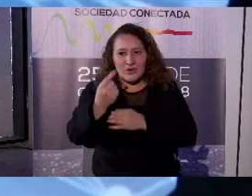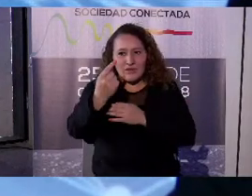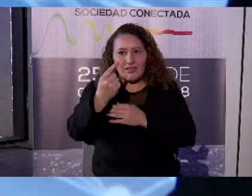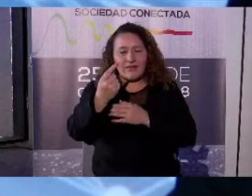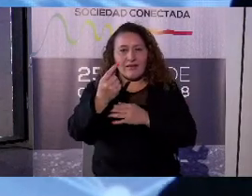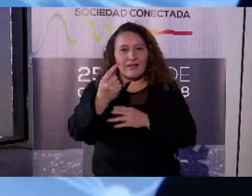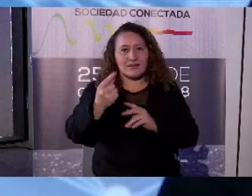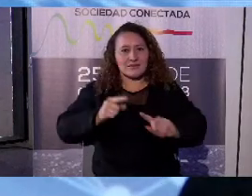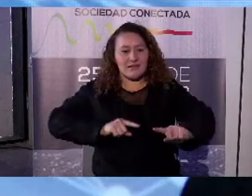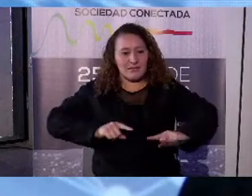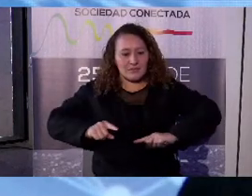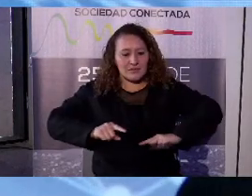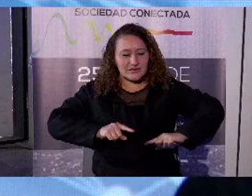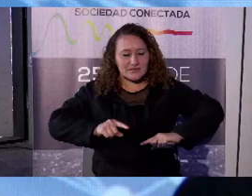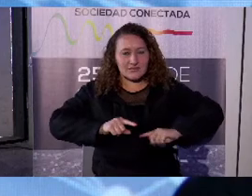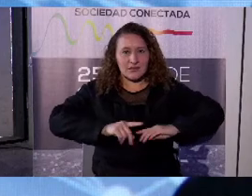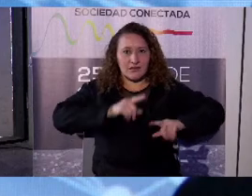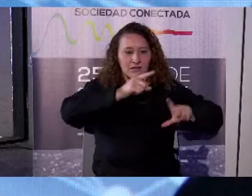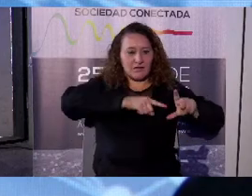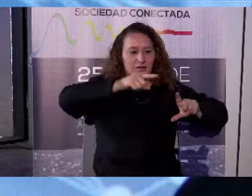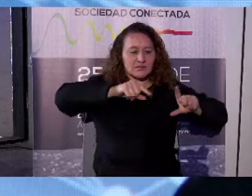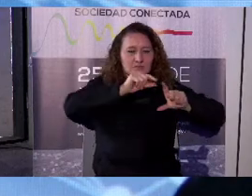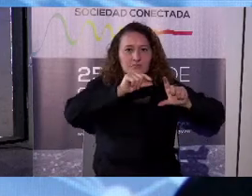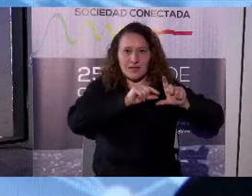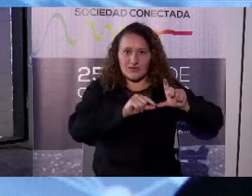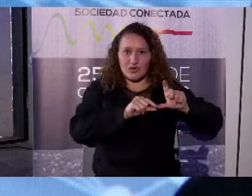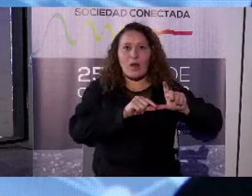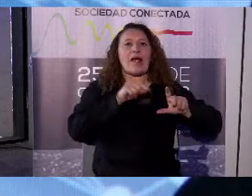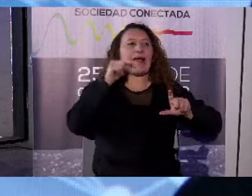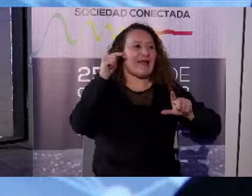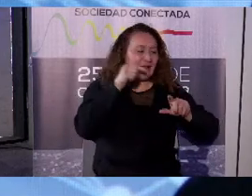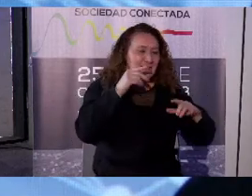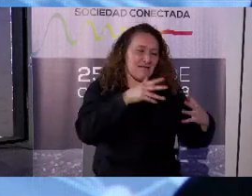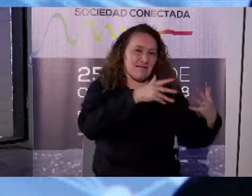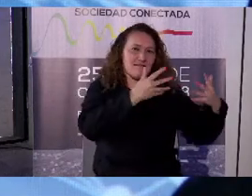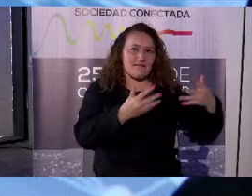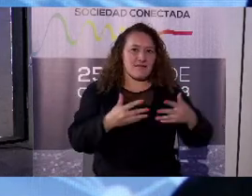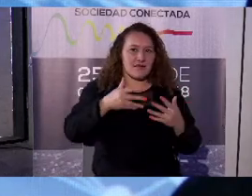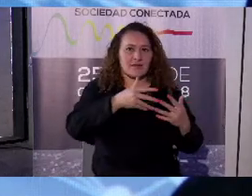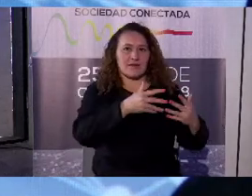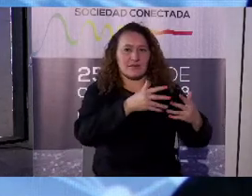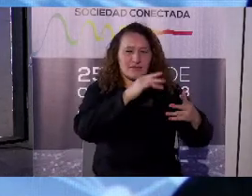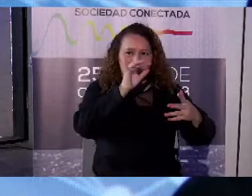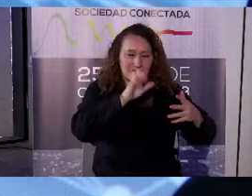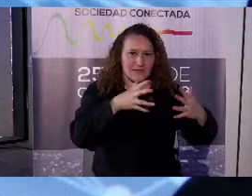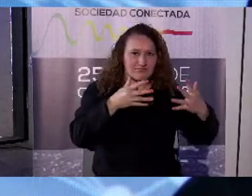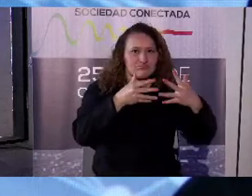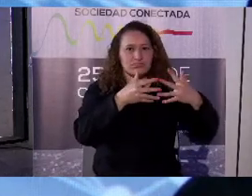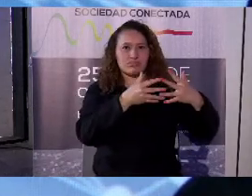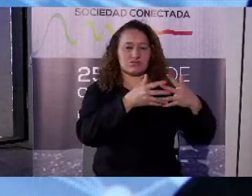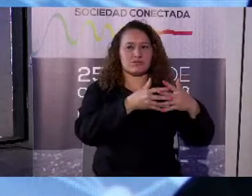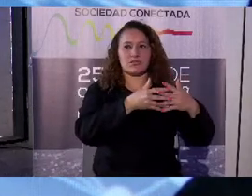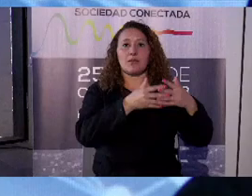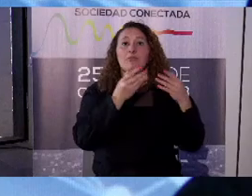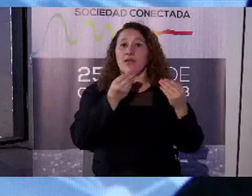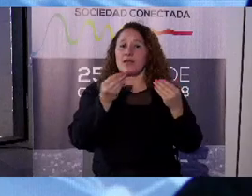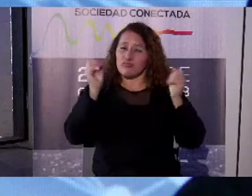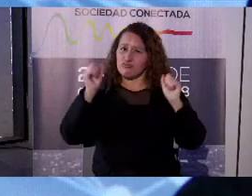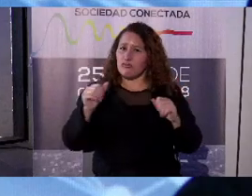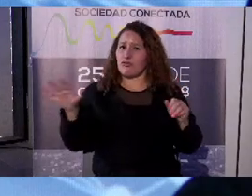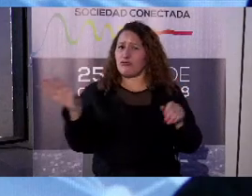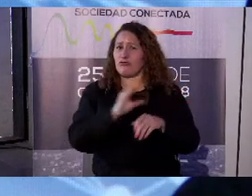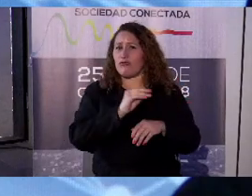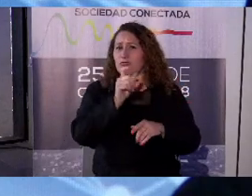espectro radioeléctrico para que todos nuestros ciudadanos tengamos acceso a este recurso de manera democrática de